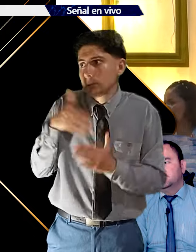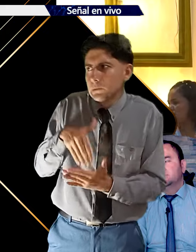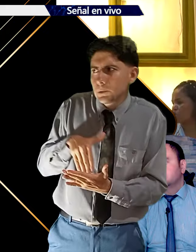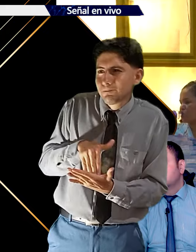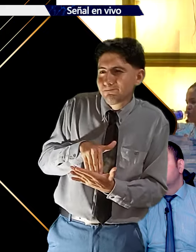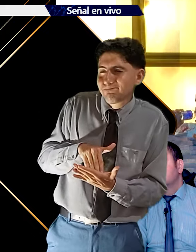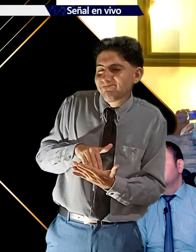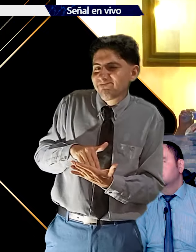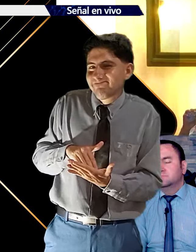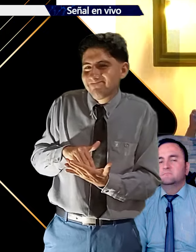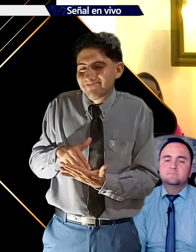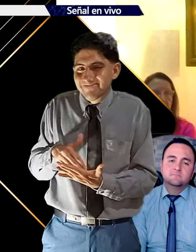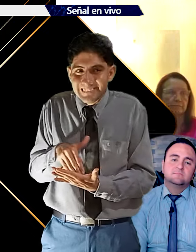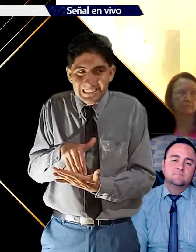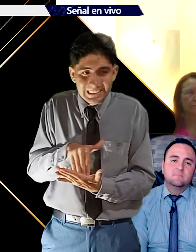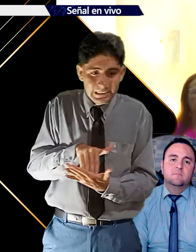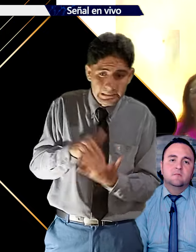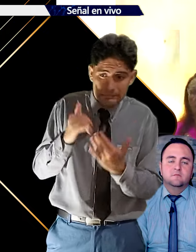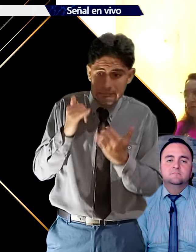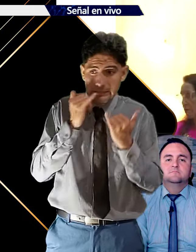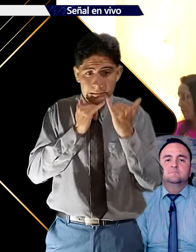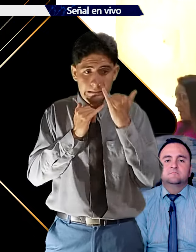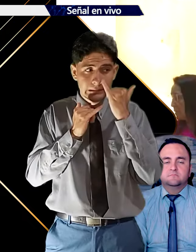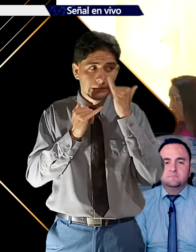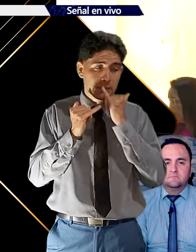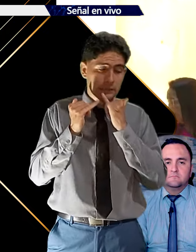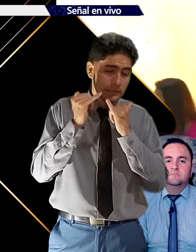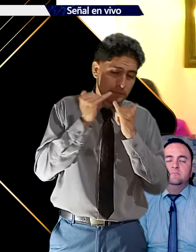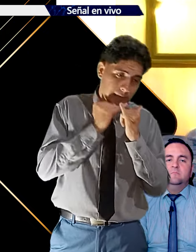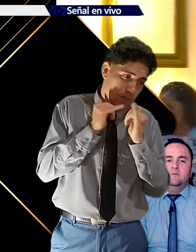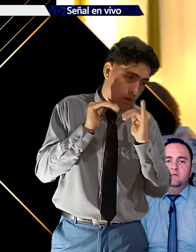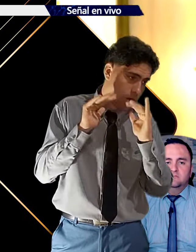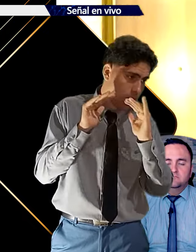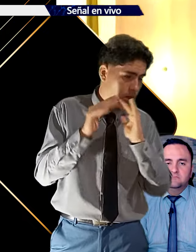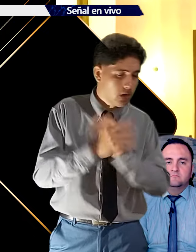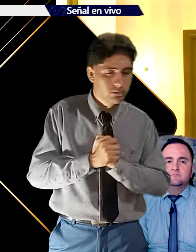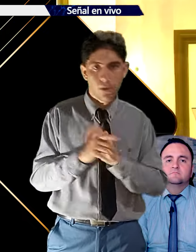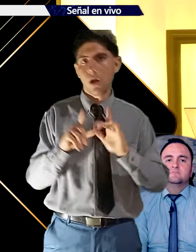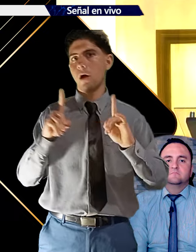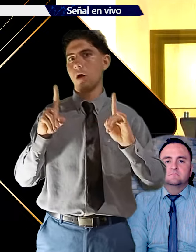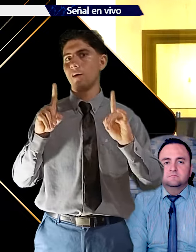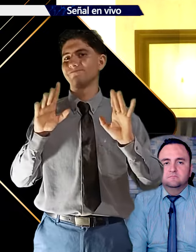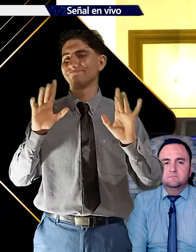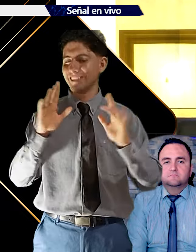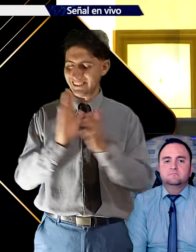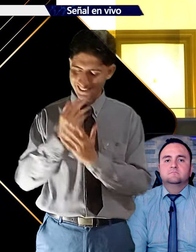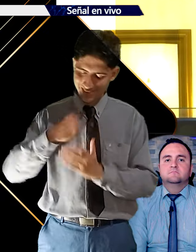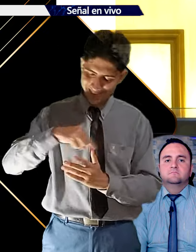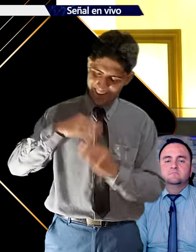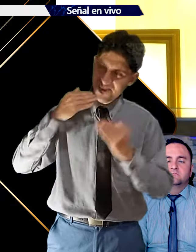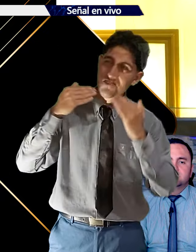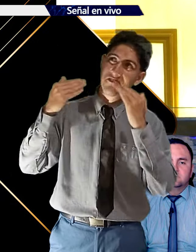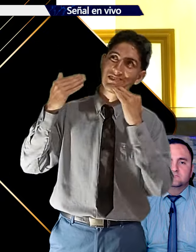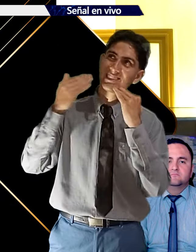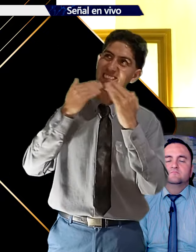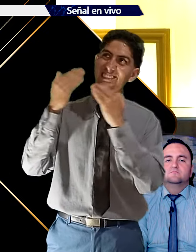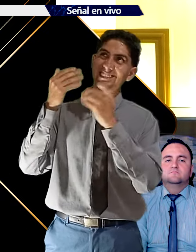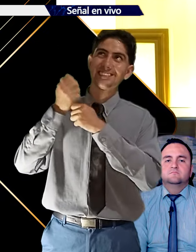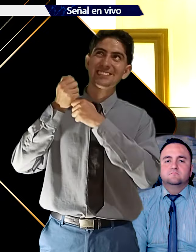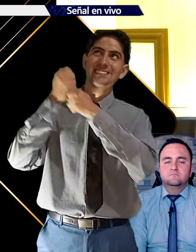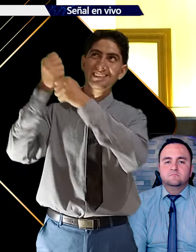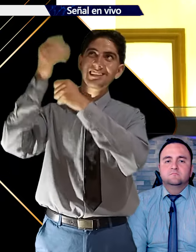nadie está exento de debilitarse, nadie está exento de fallar, de equivocarse, de que algo